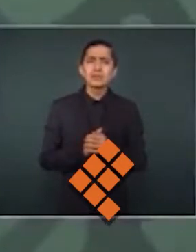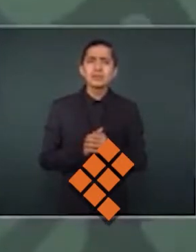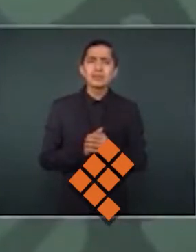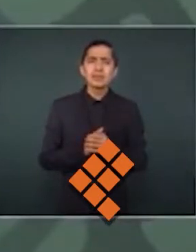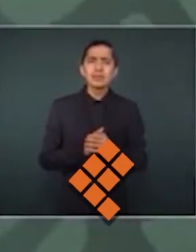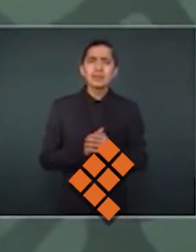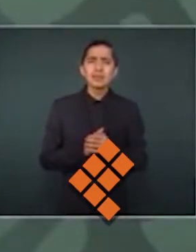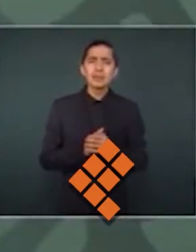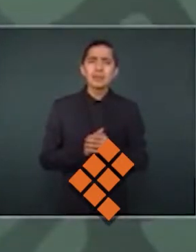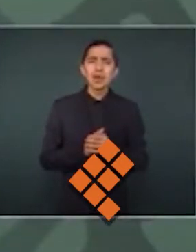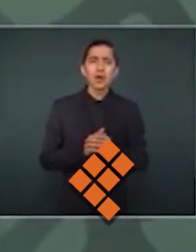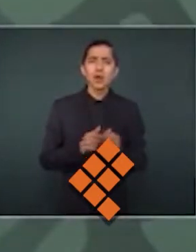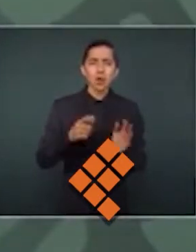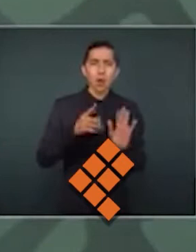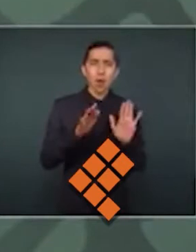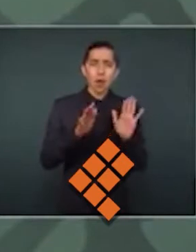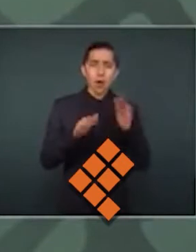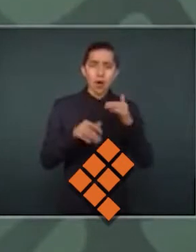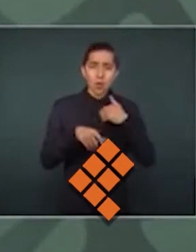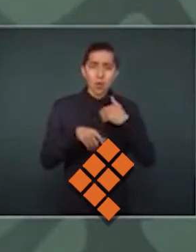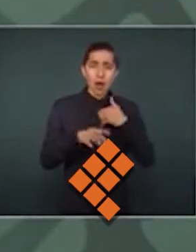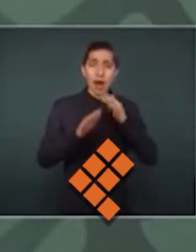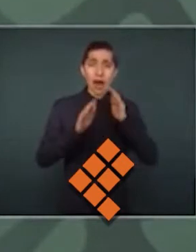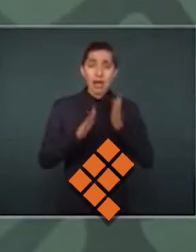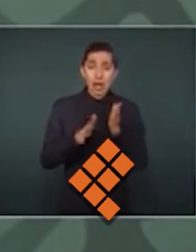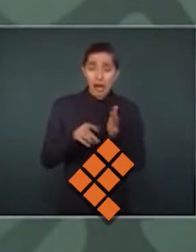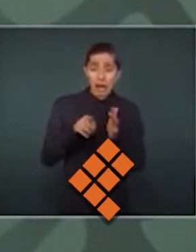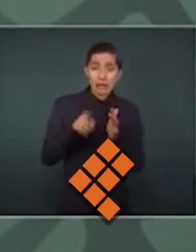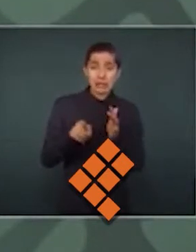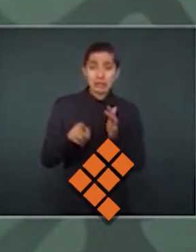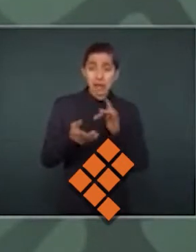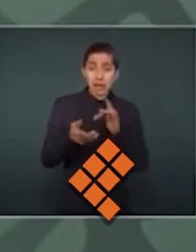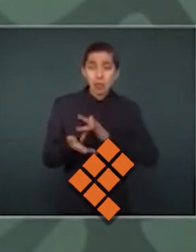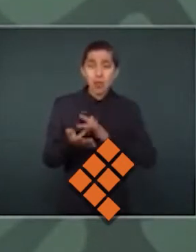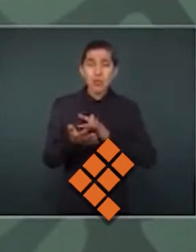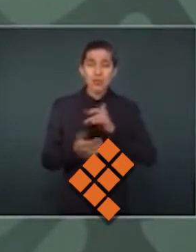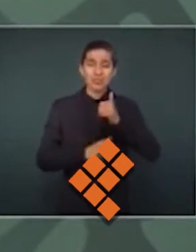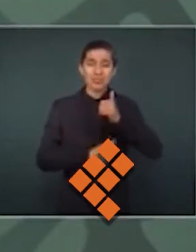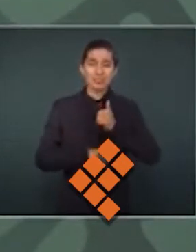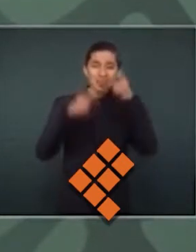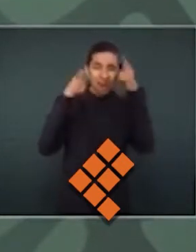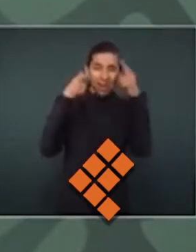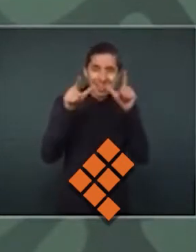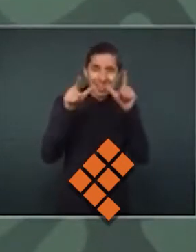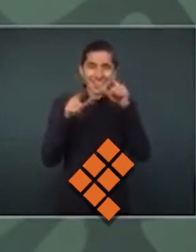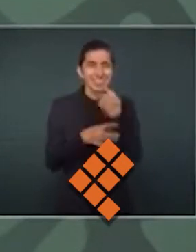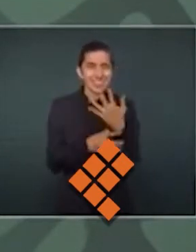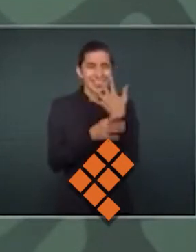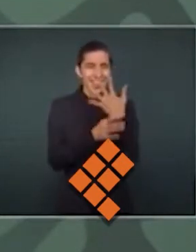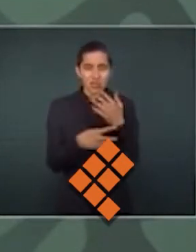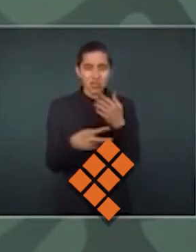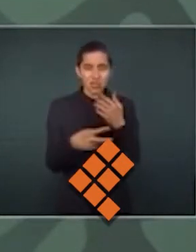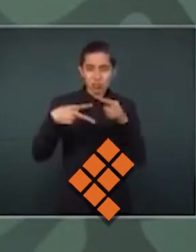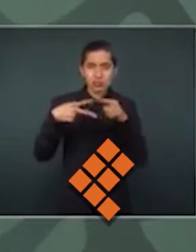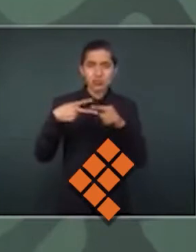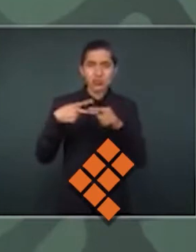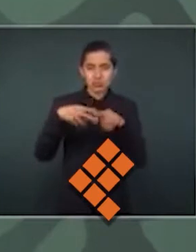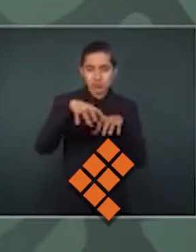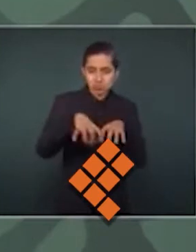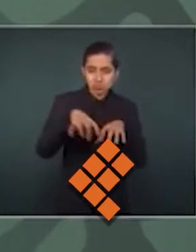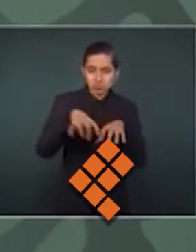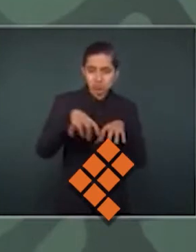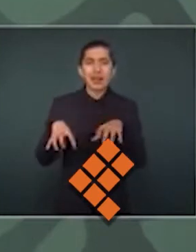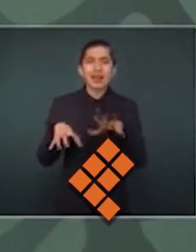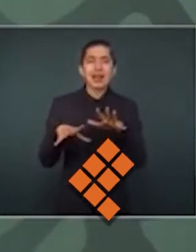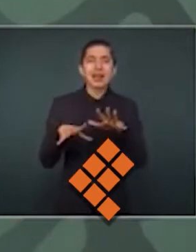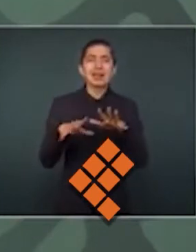aunque enfatizó que está asintomático. Ya mañana, si es que alcanza a que me den el resultado, les informo. No tengo ningún síntoma,